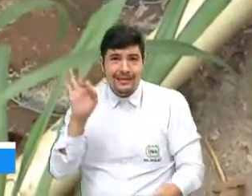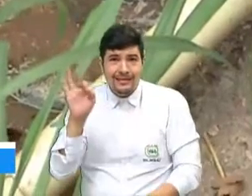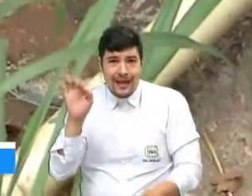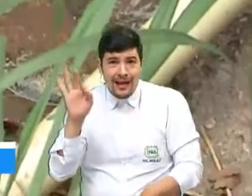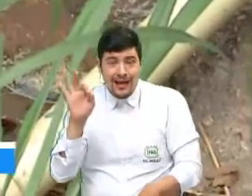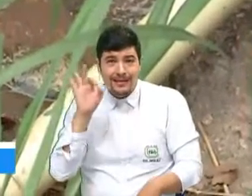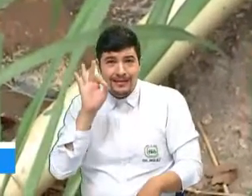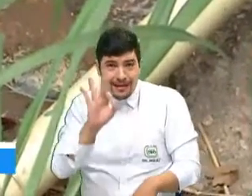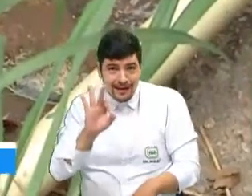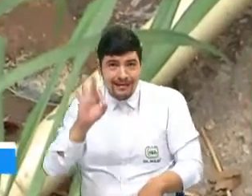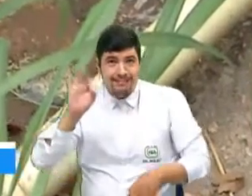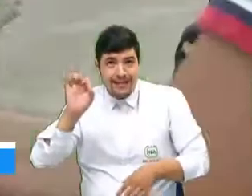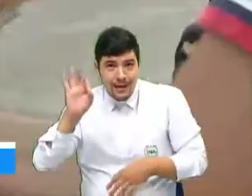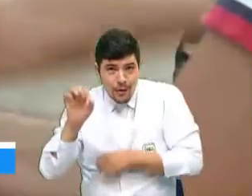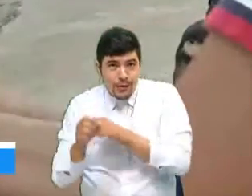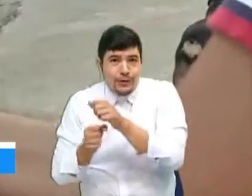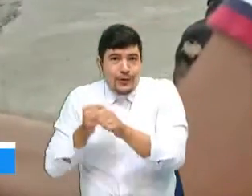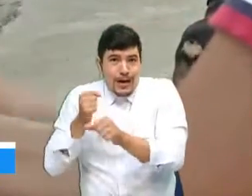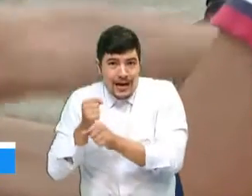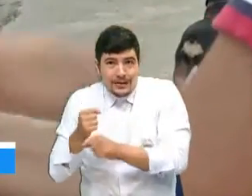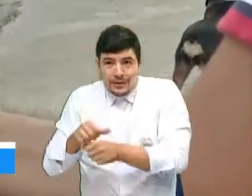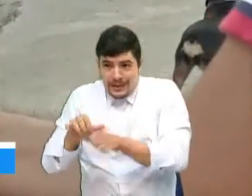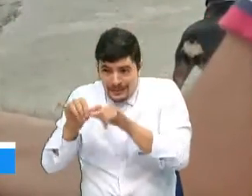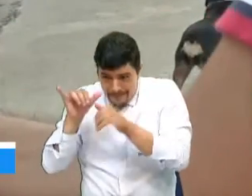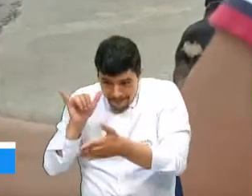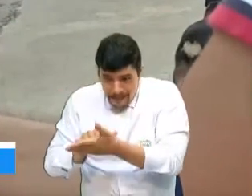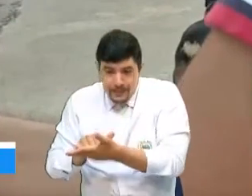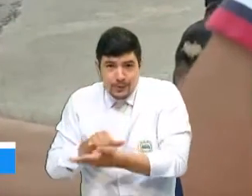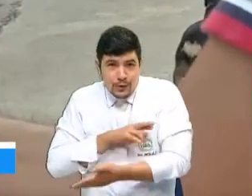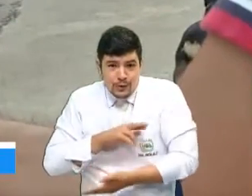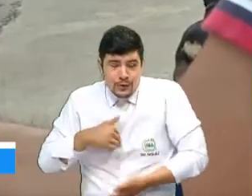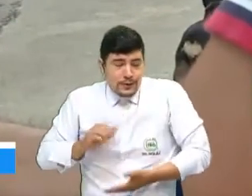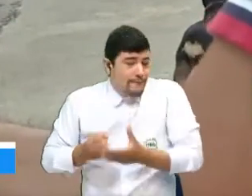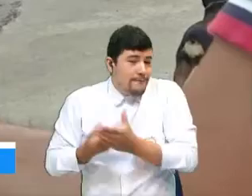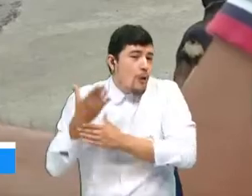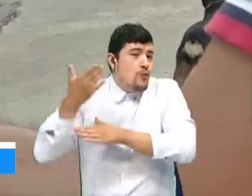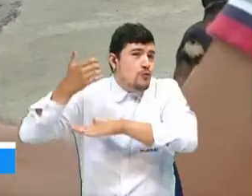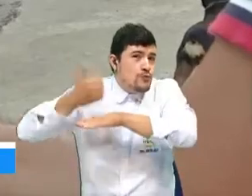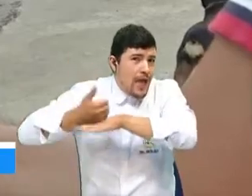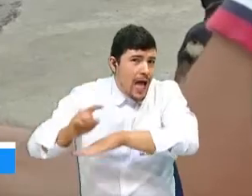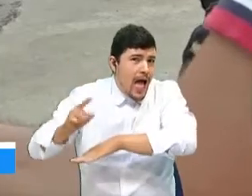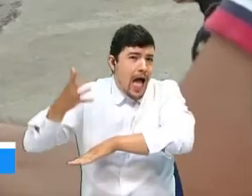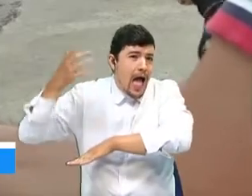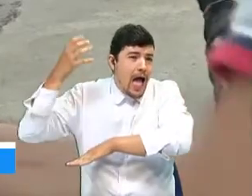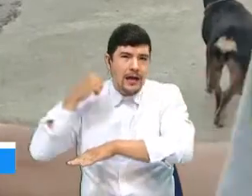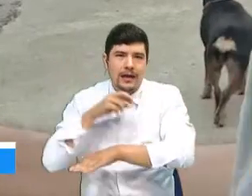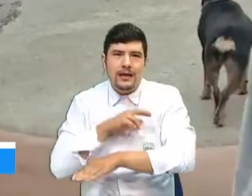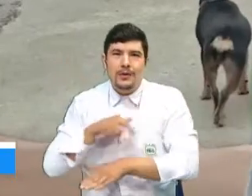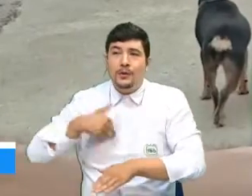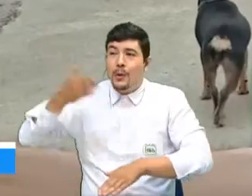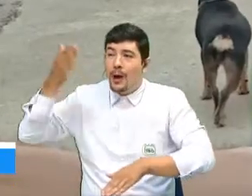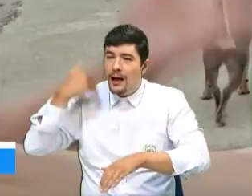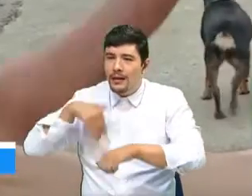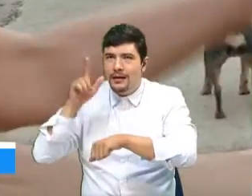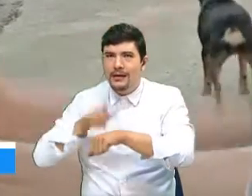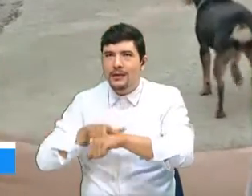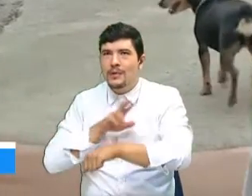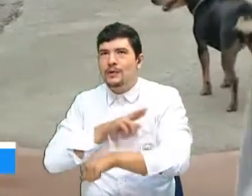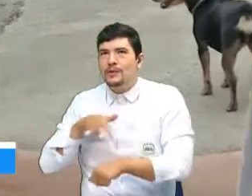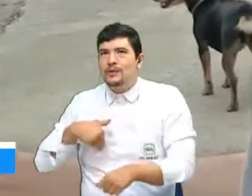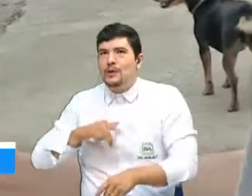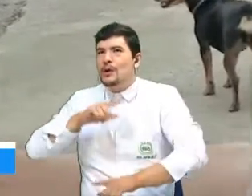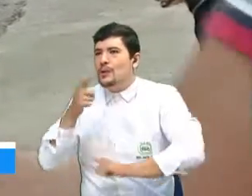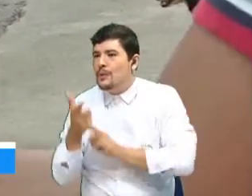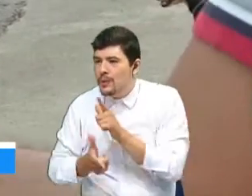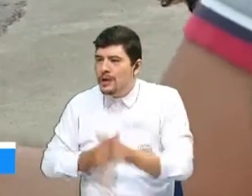nosotros estamos acá en este lado nosotros empezamos como dice de primero y desde ese tiempo estamos luchando para ver si hay un